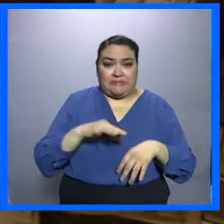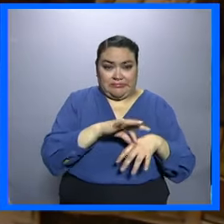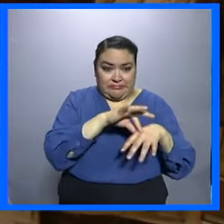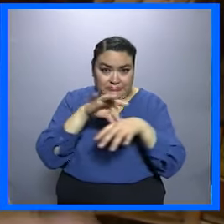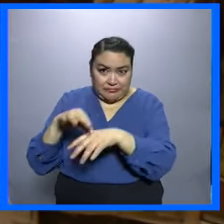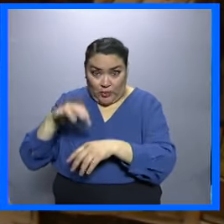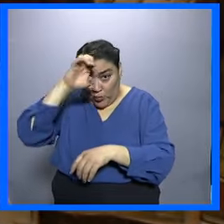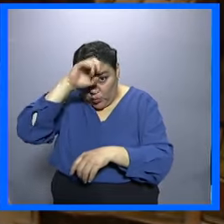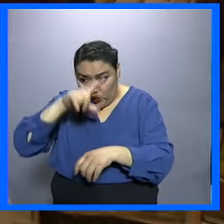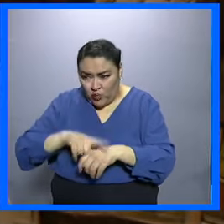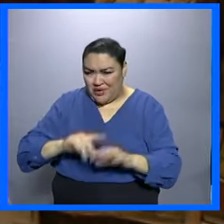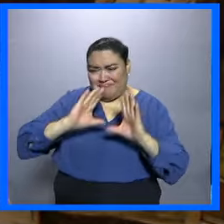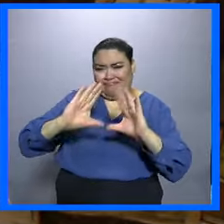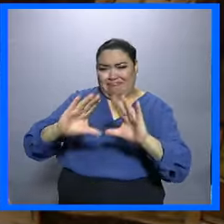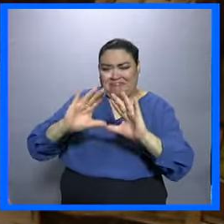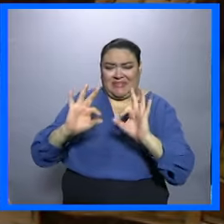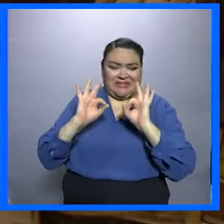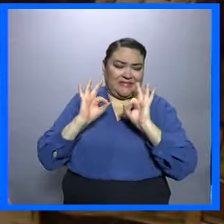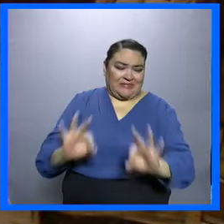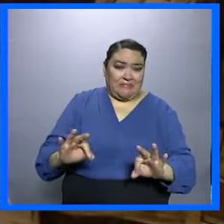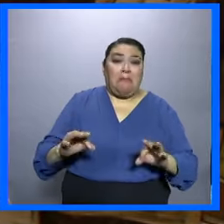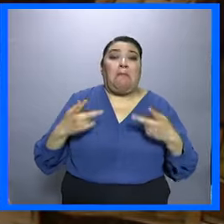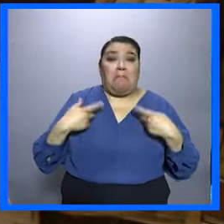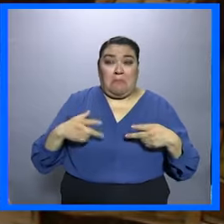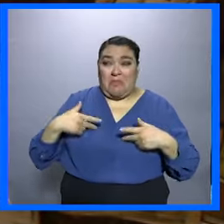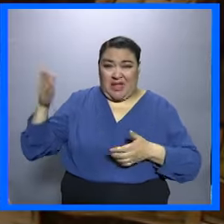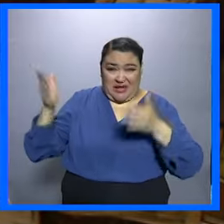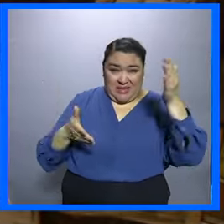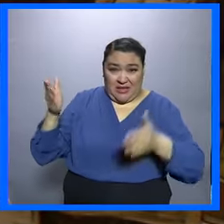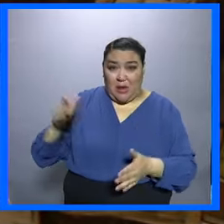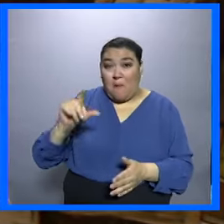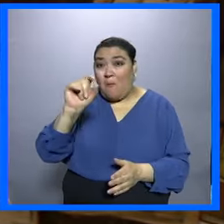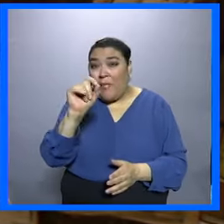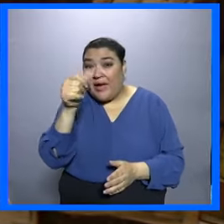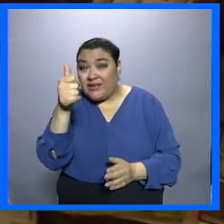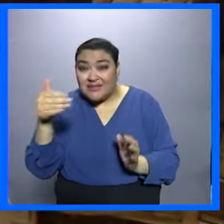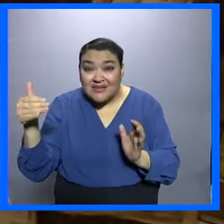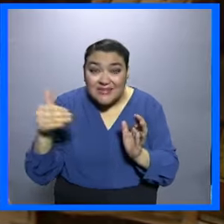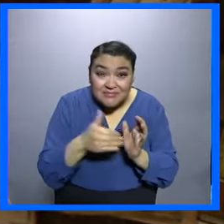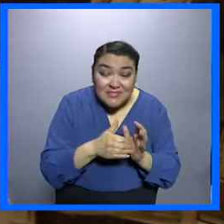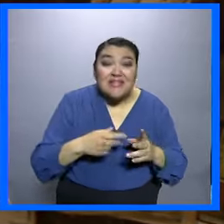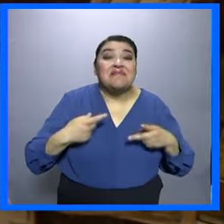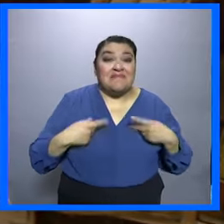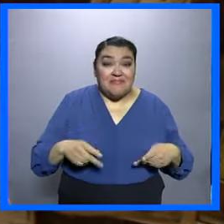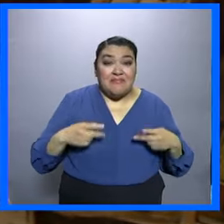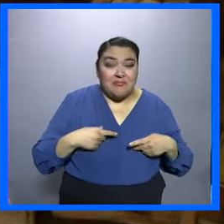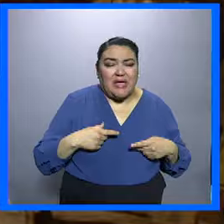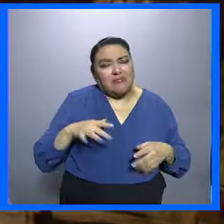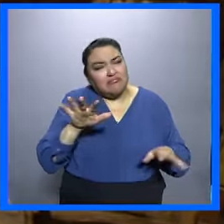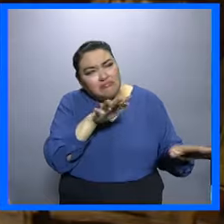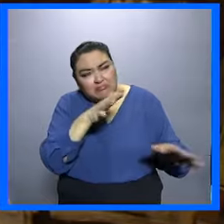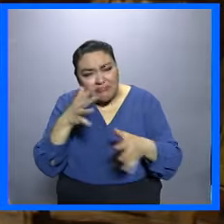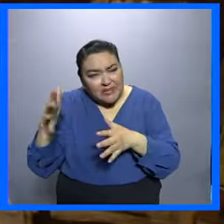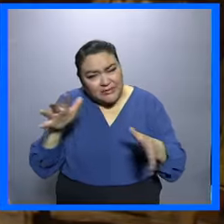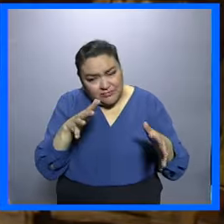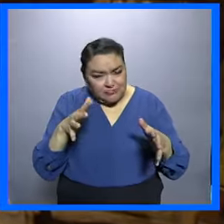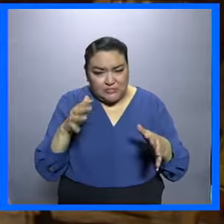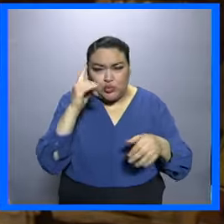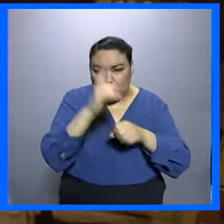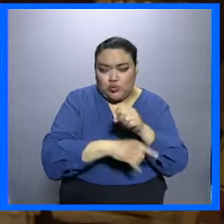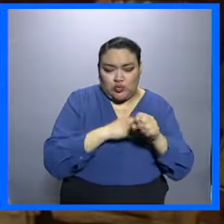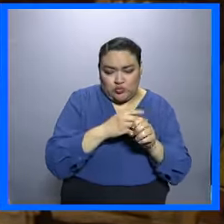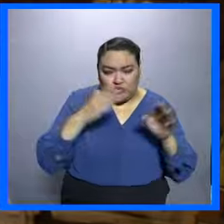cultural, académico, en el que recibimos cerca de 26,000 personas al año. En promedio, de esa